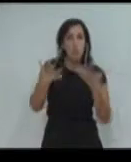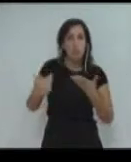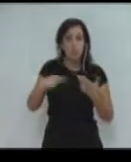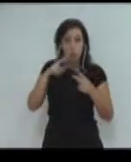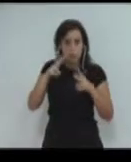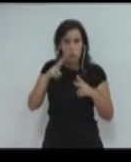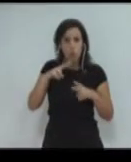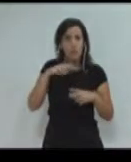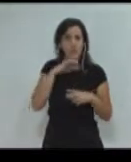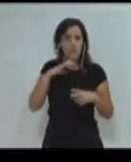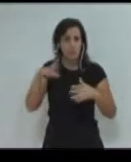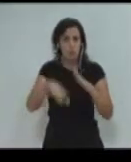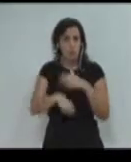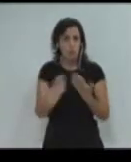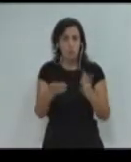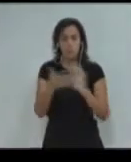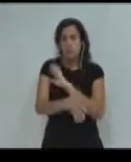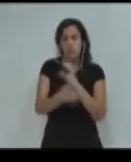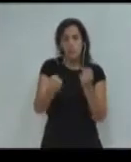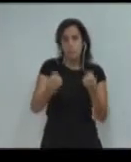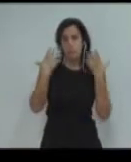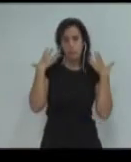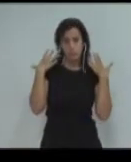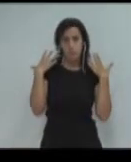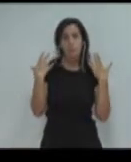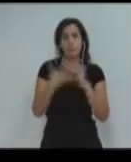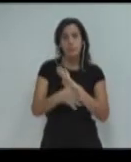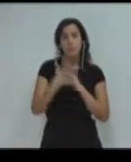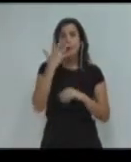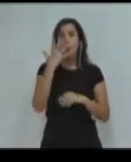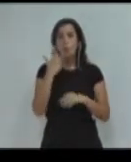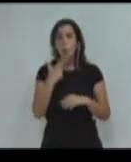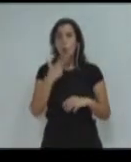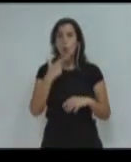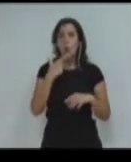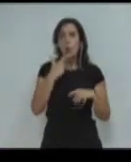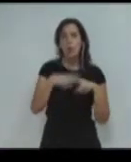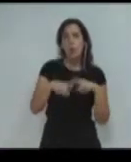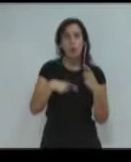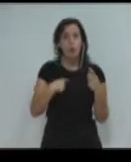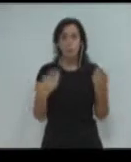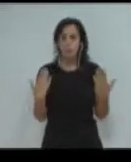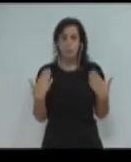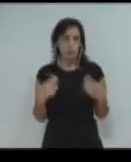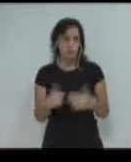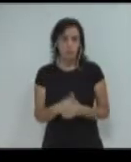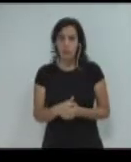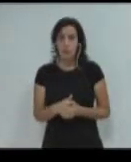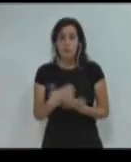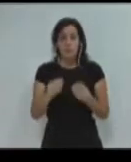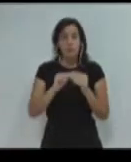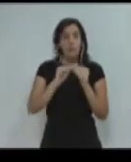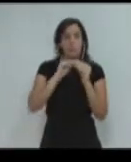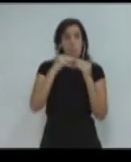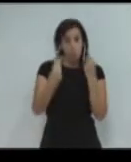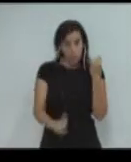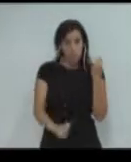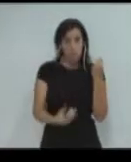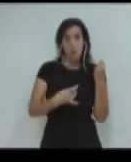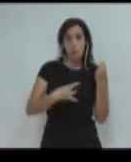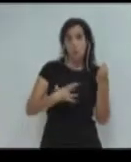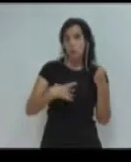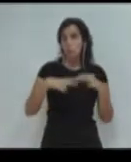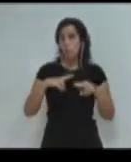grises, haya perdido toda la información. No puedes basar en el color la información. Entonces, tu documento, cuanto blanco y